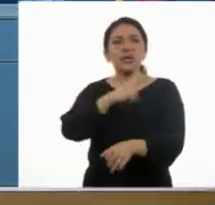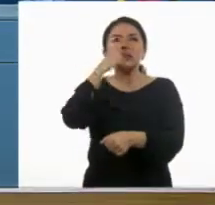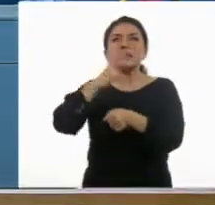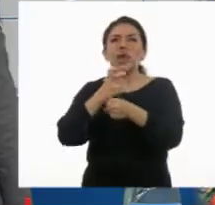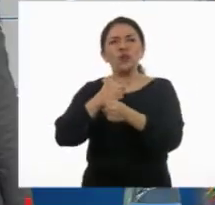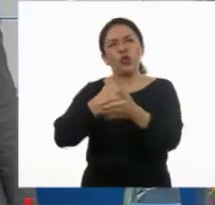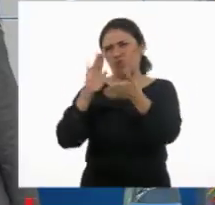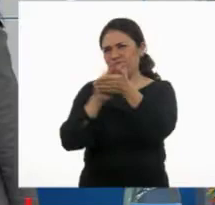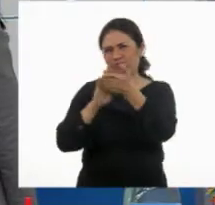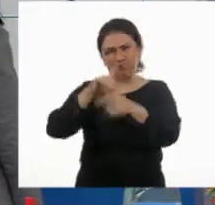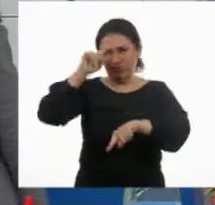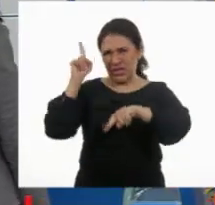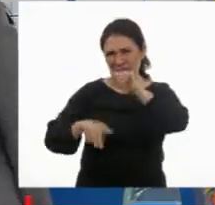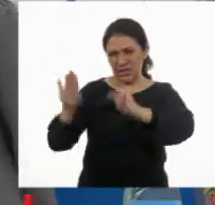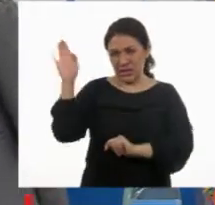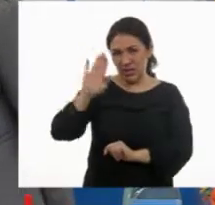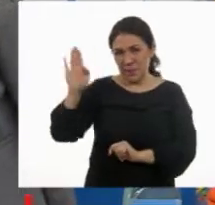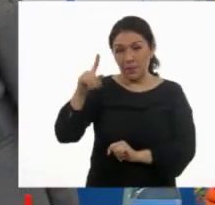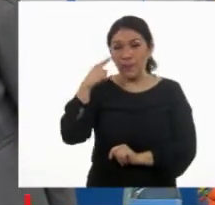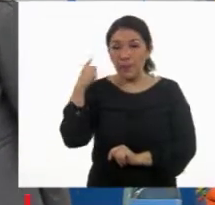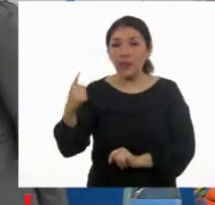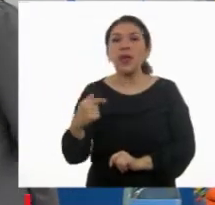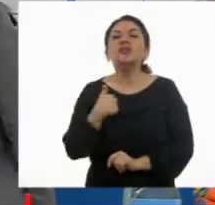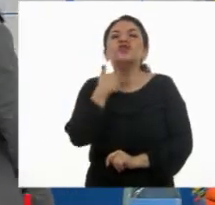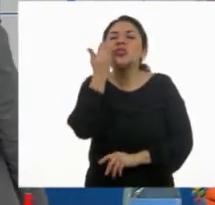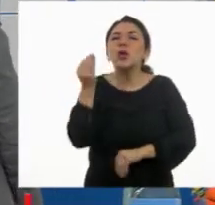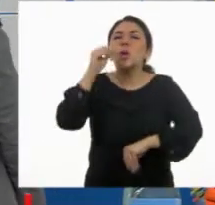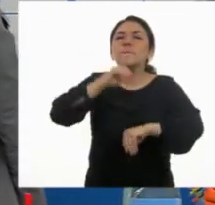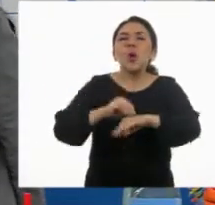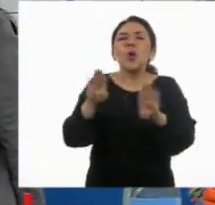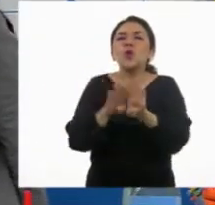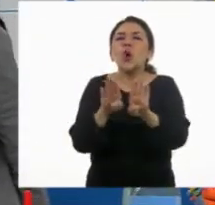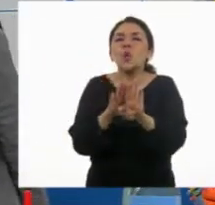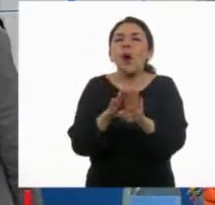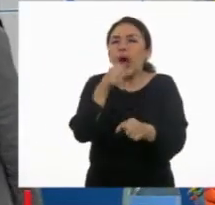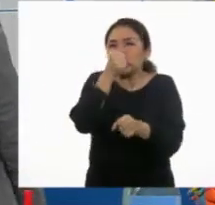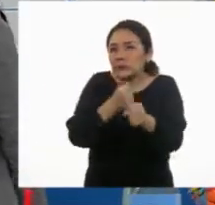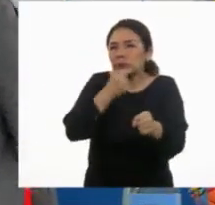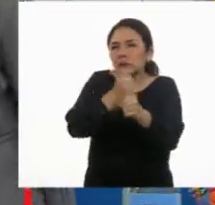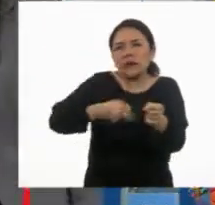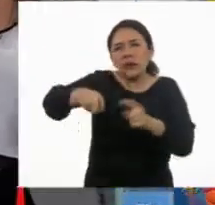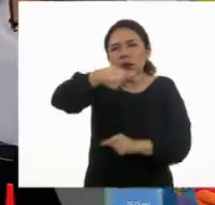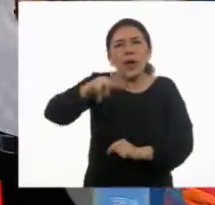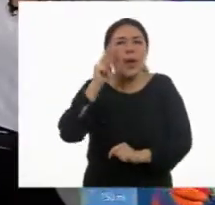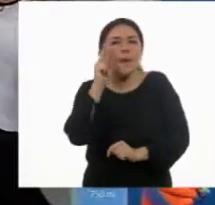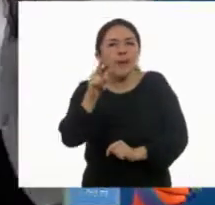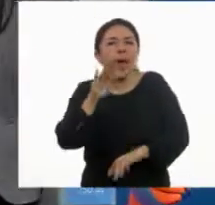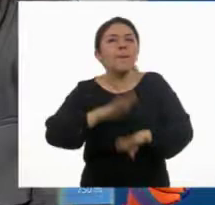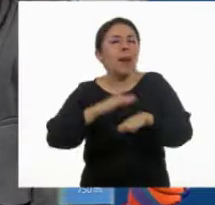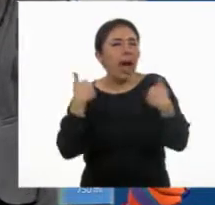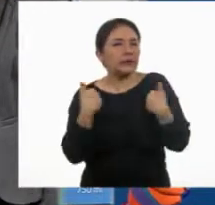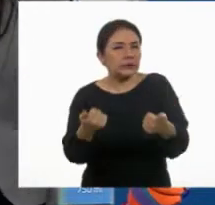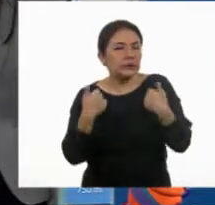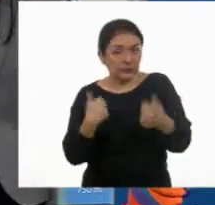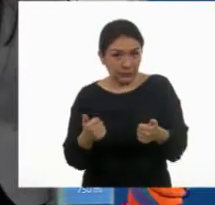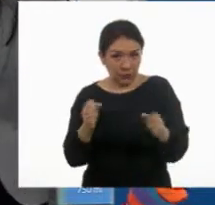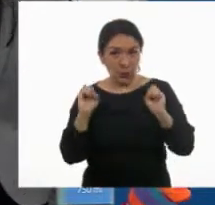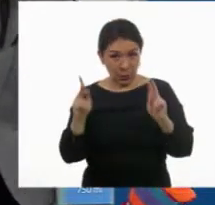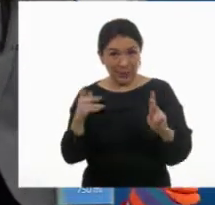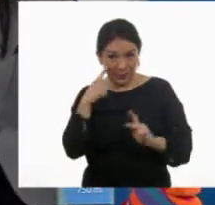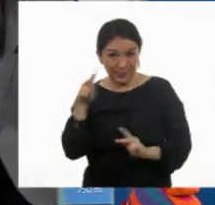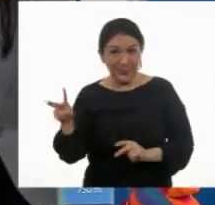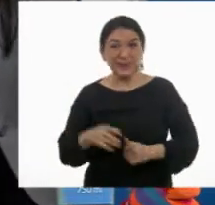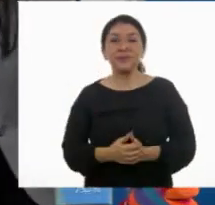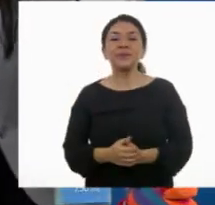esta. Y quiero hacer unos cuantos ejercicios para que sea ahora más comprensible, ¿de acuerdo?